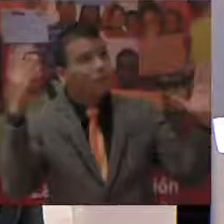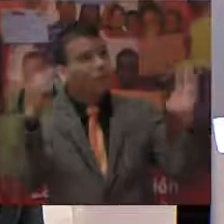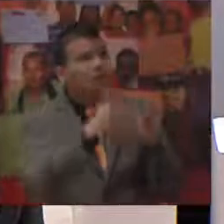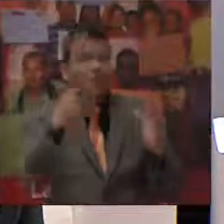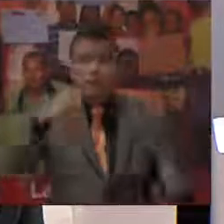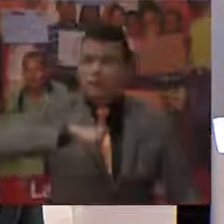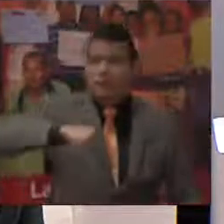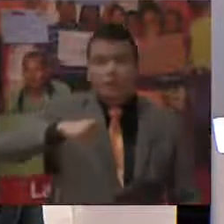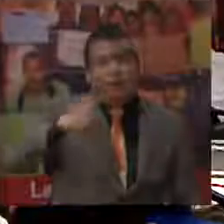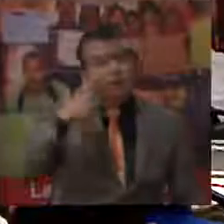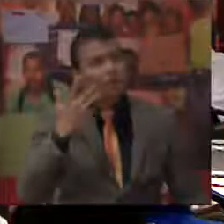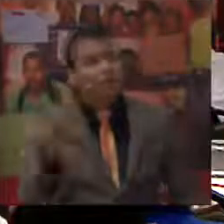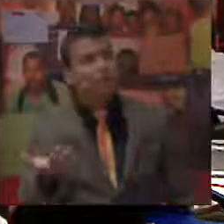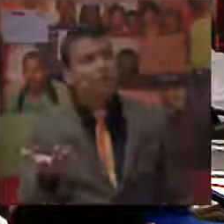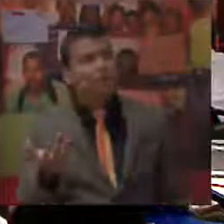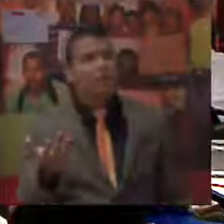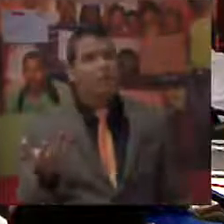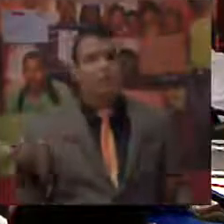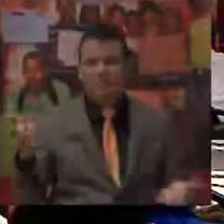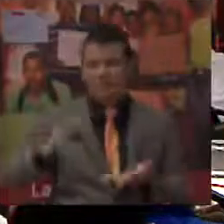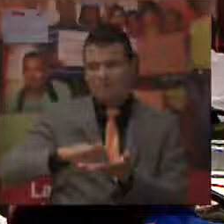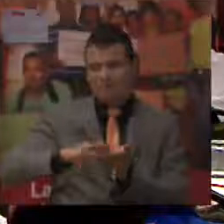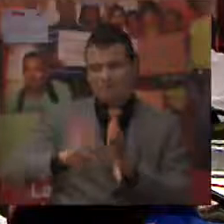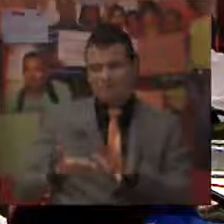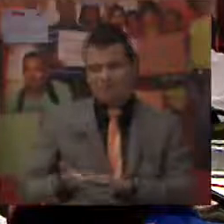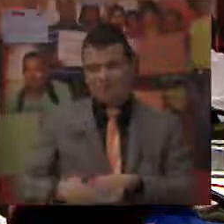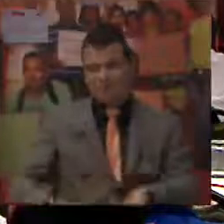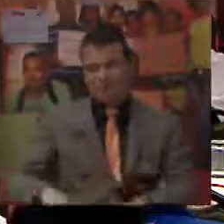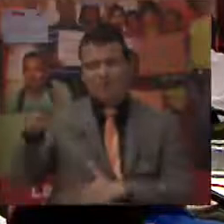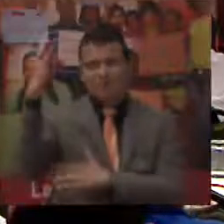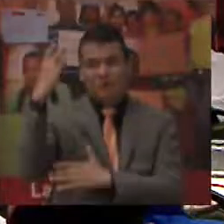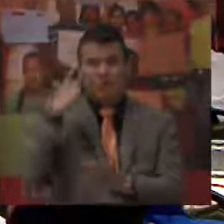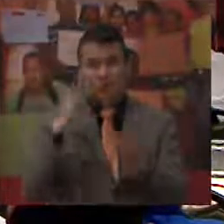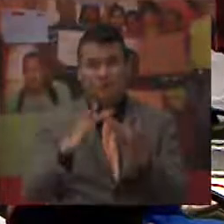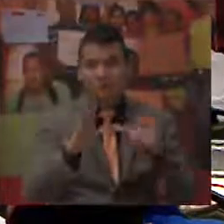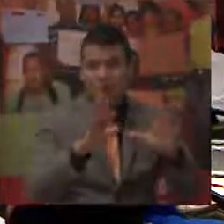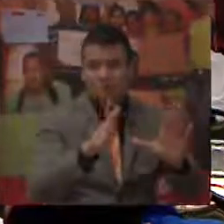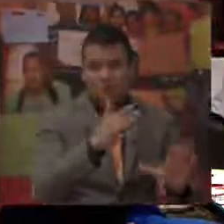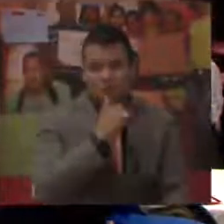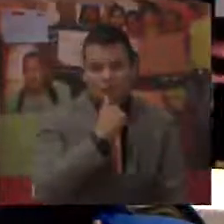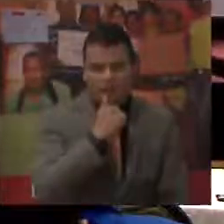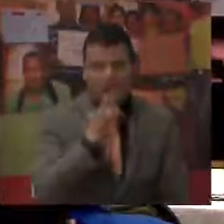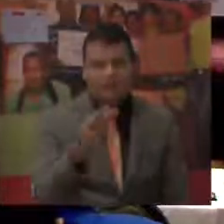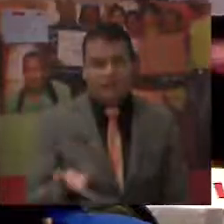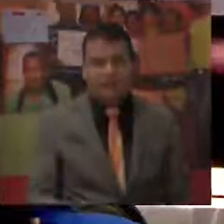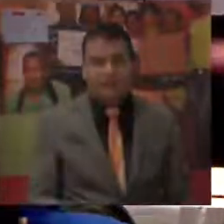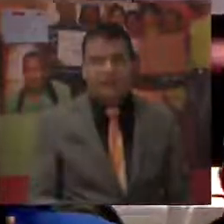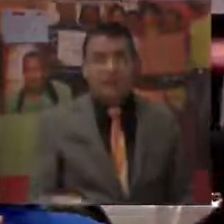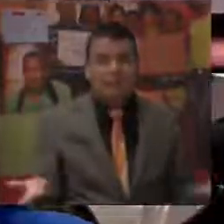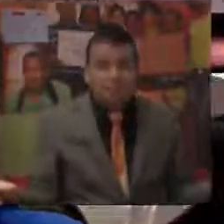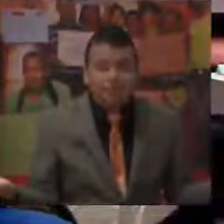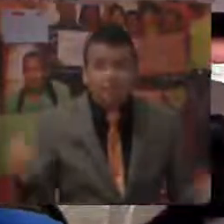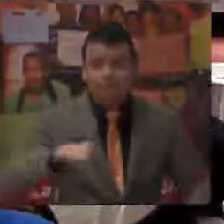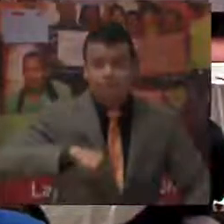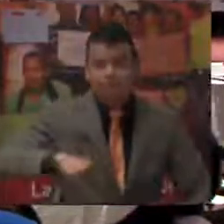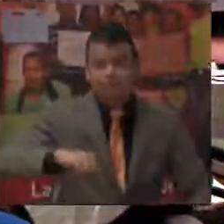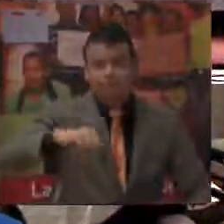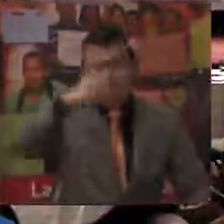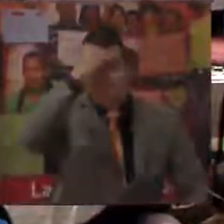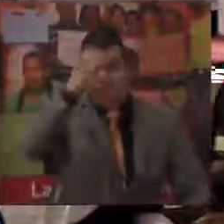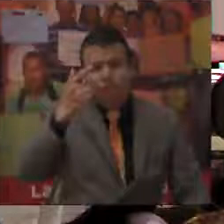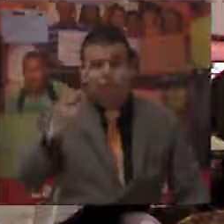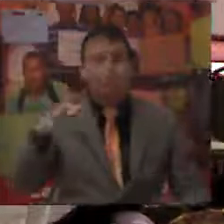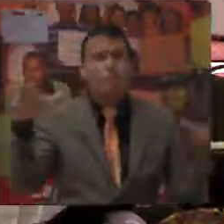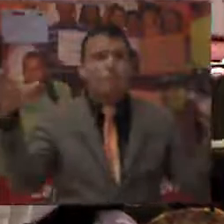jueces. Pero la paz en nuestro país y en nuestro medio no tiene esa característica. Entonces, es un derecho fundamental de carácter